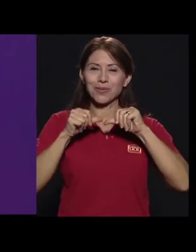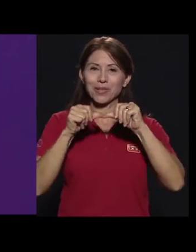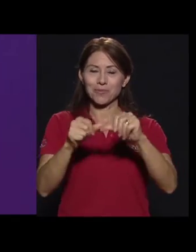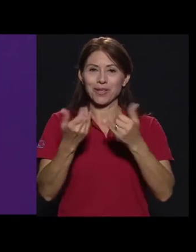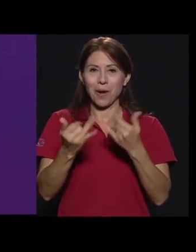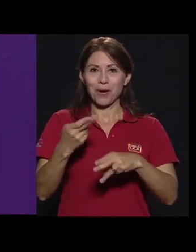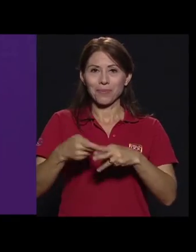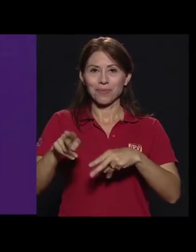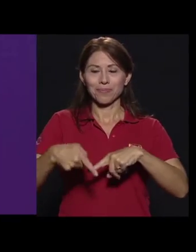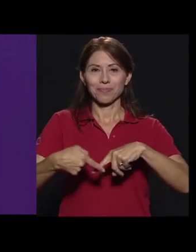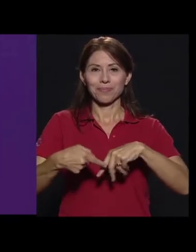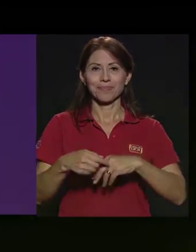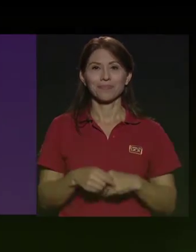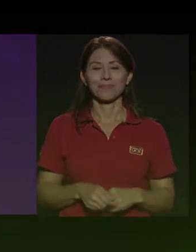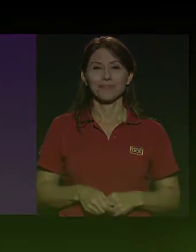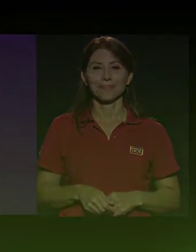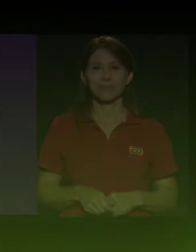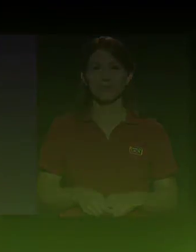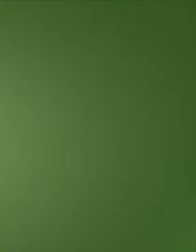despegue, vamos a un pequeño corte.